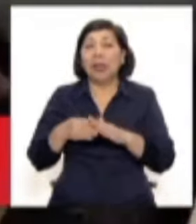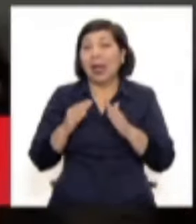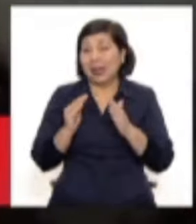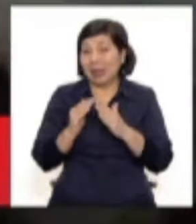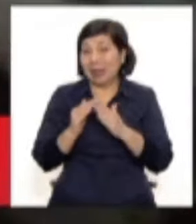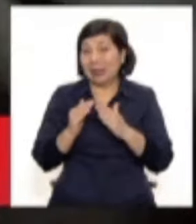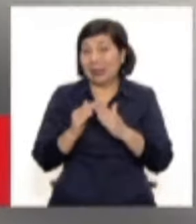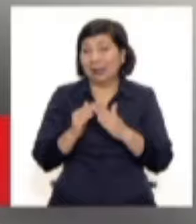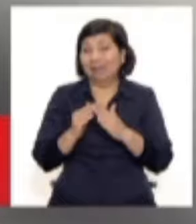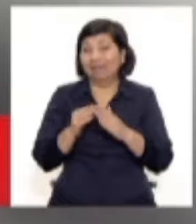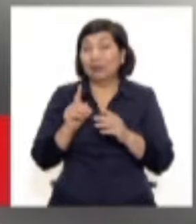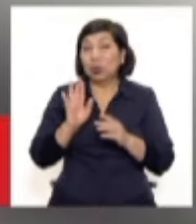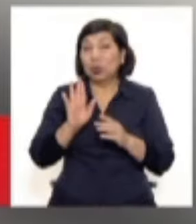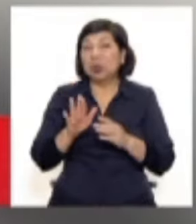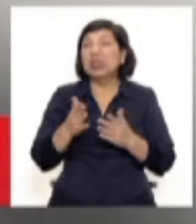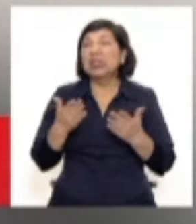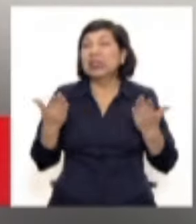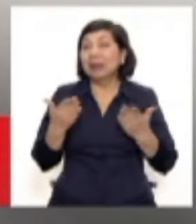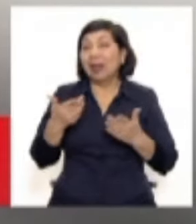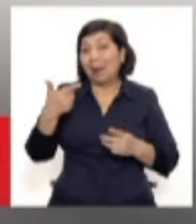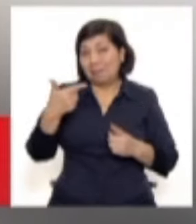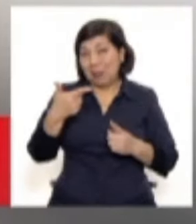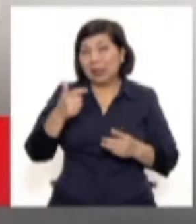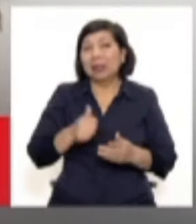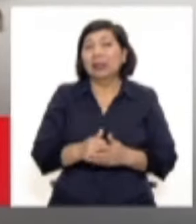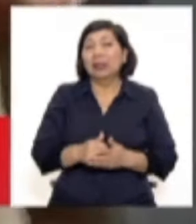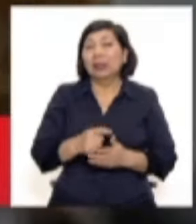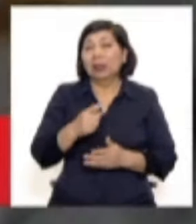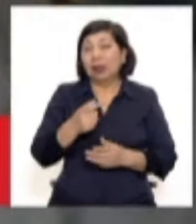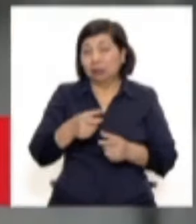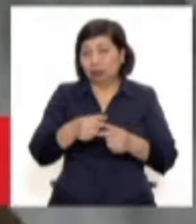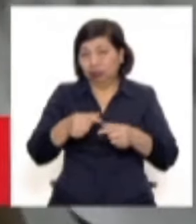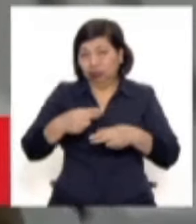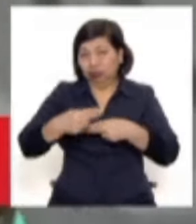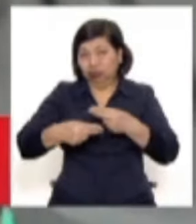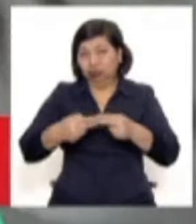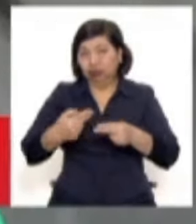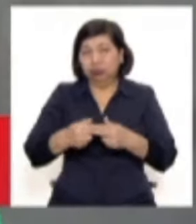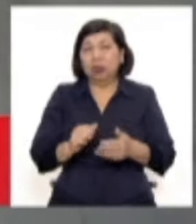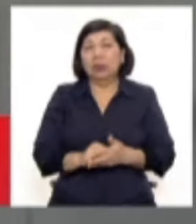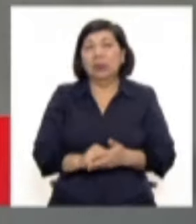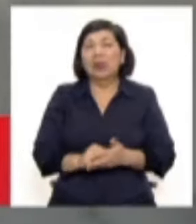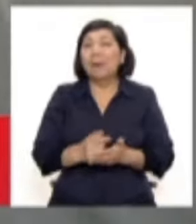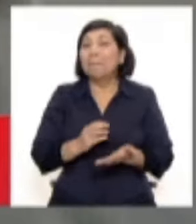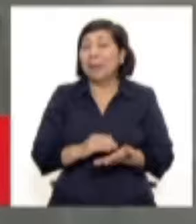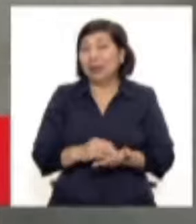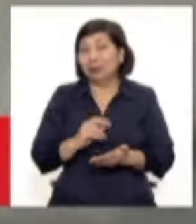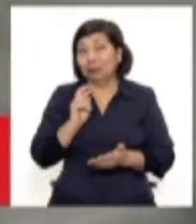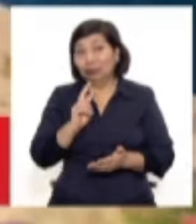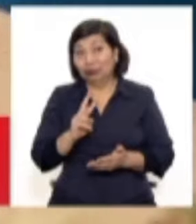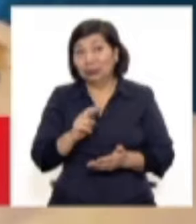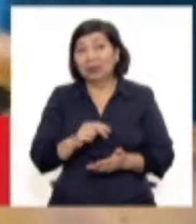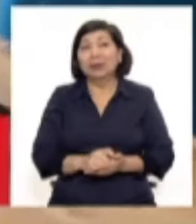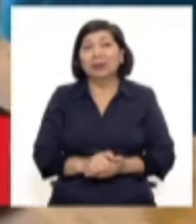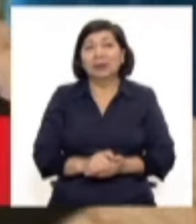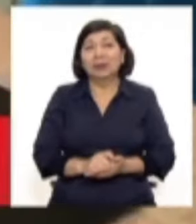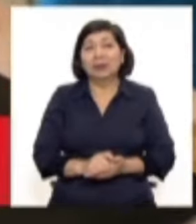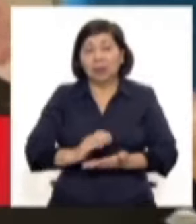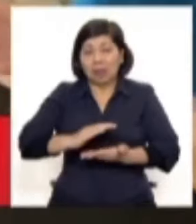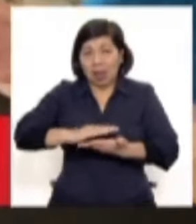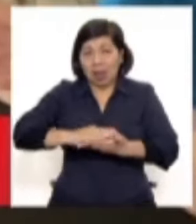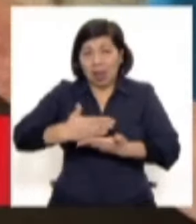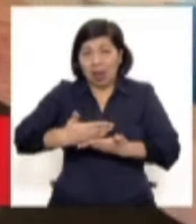de Pinky y Cerebro se incautó un arma de fuego, cientos de quetes de marihuana, y lo que más llamó la atención fue